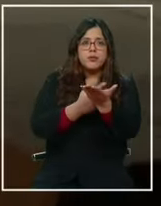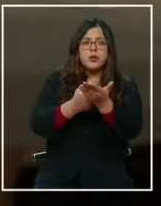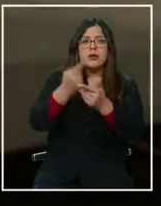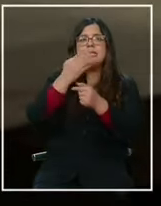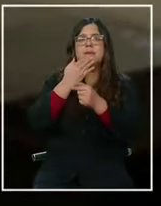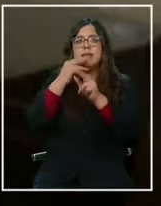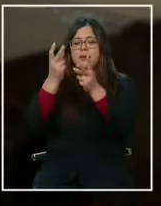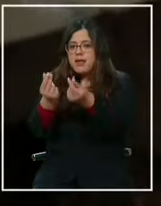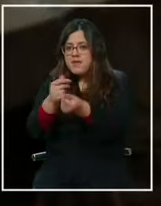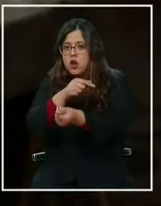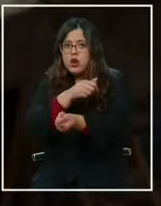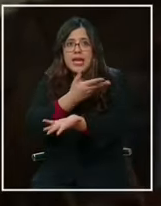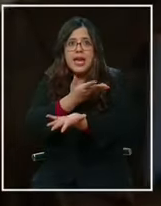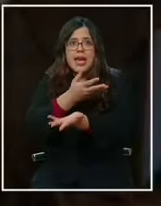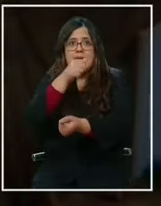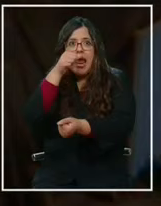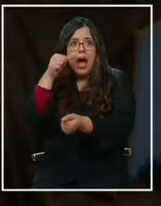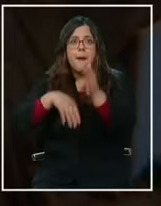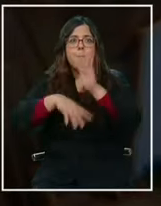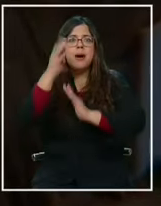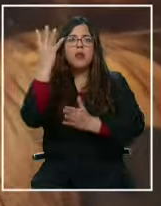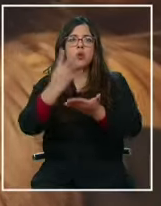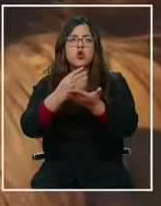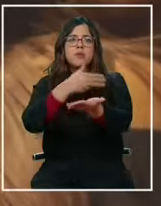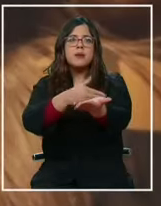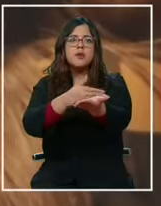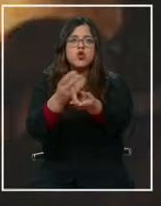avalúo de la droga que supera los 4.000 millones de pesos.